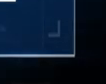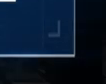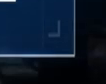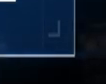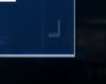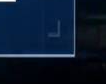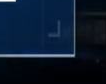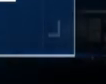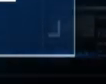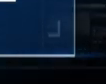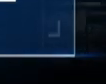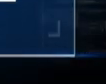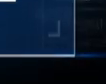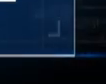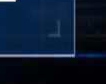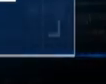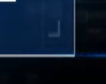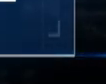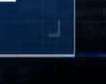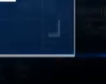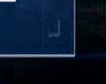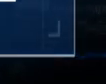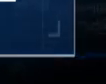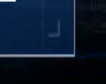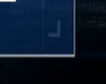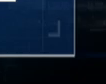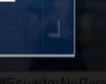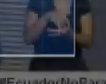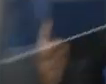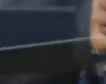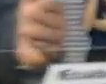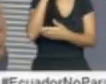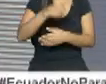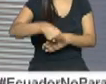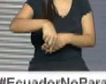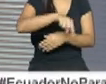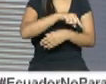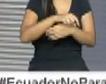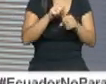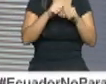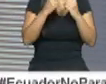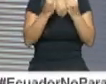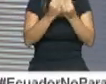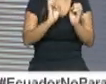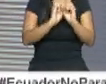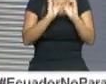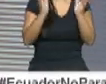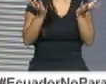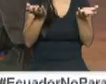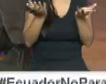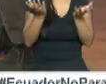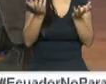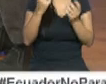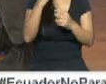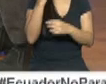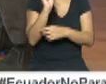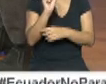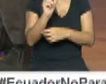del peligro y riesgo de la vulneración de los derechos de los simples ciudadanos? Esta es una inquietud que nos ha llegado este